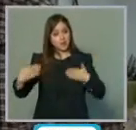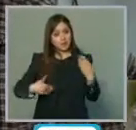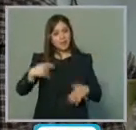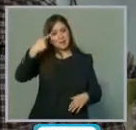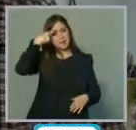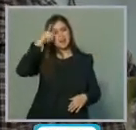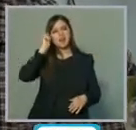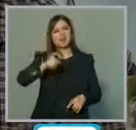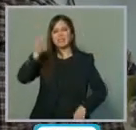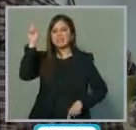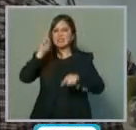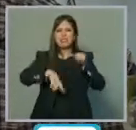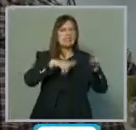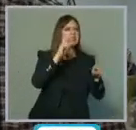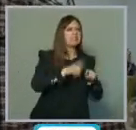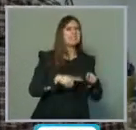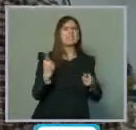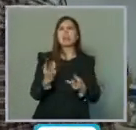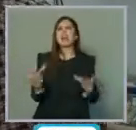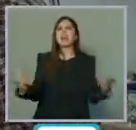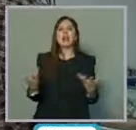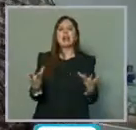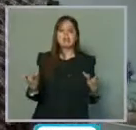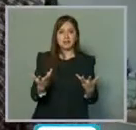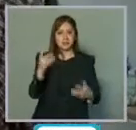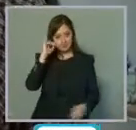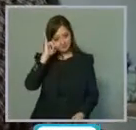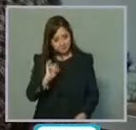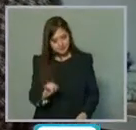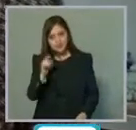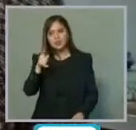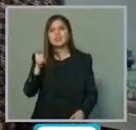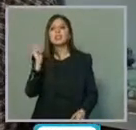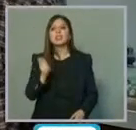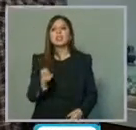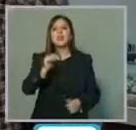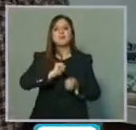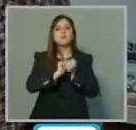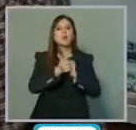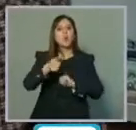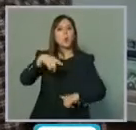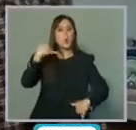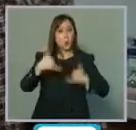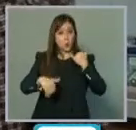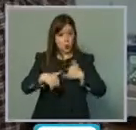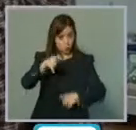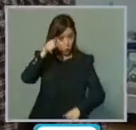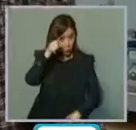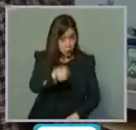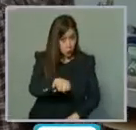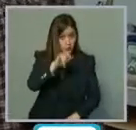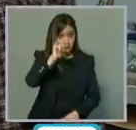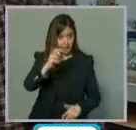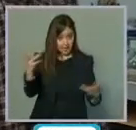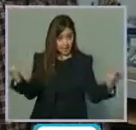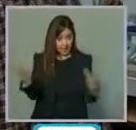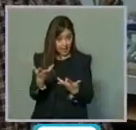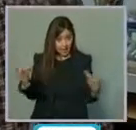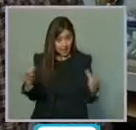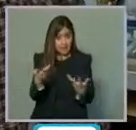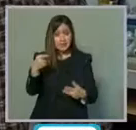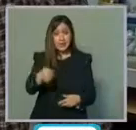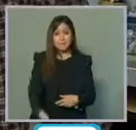quita esa solemnidad. Por supuesto, de lo que se trata es de jugar. Si tú te remites a